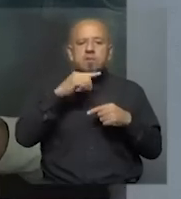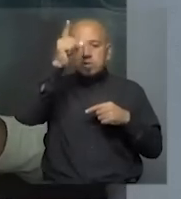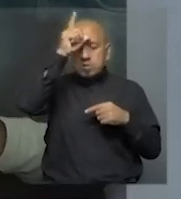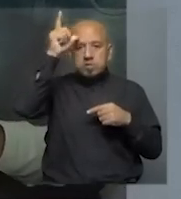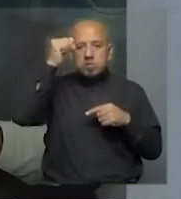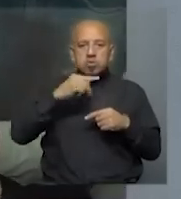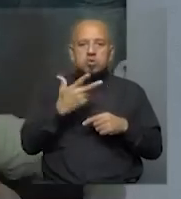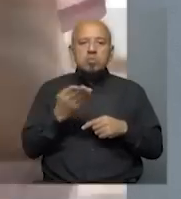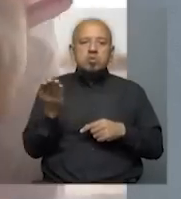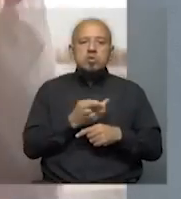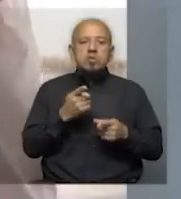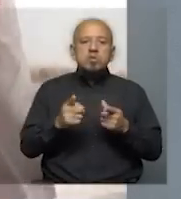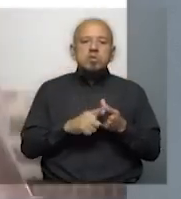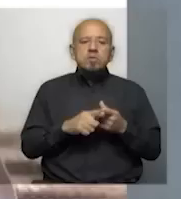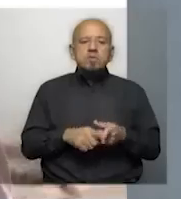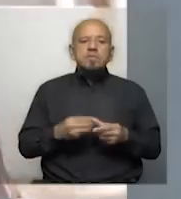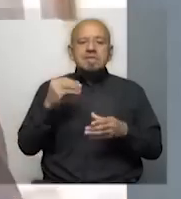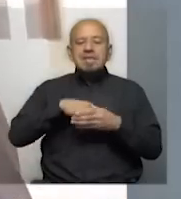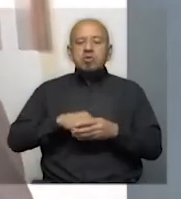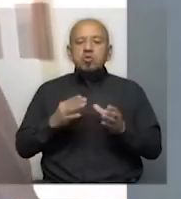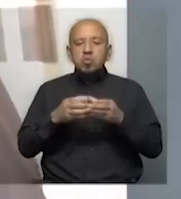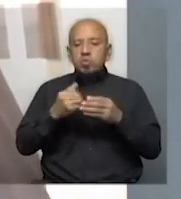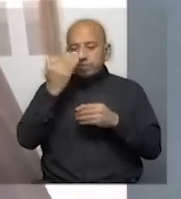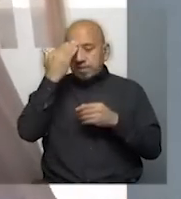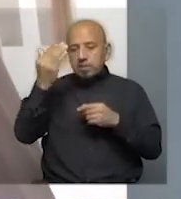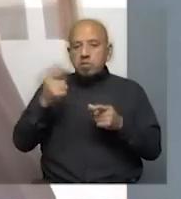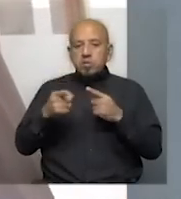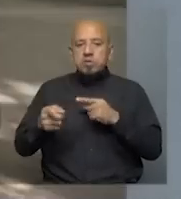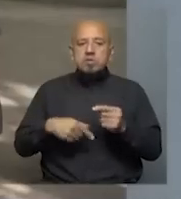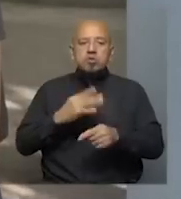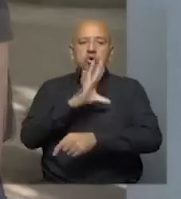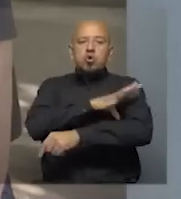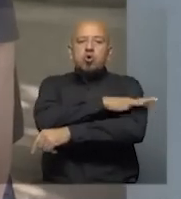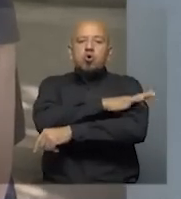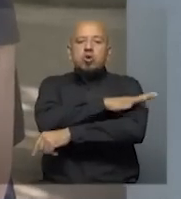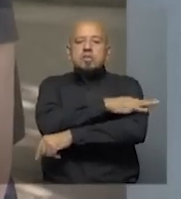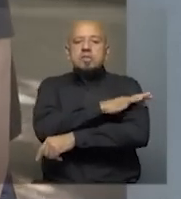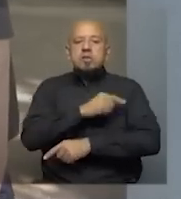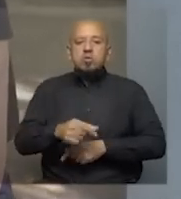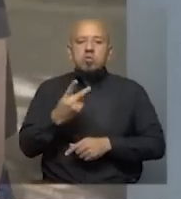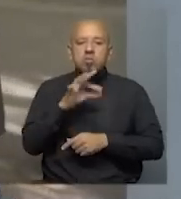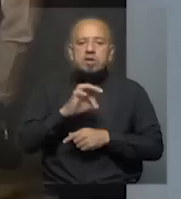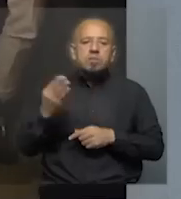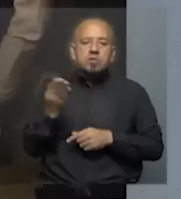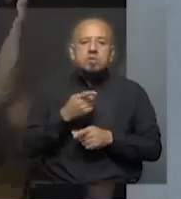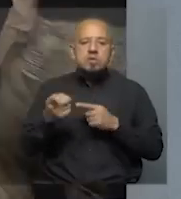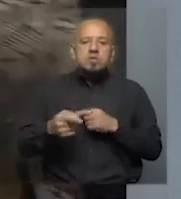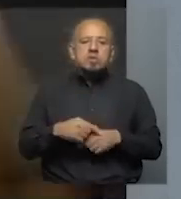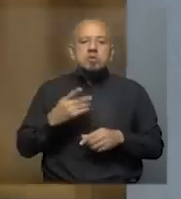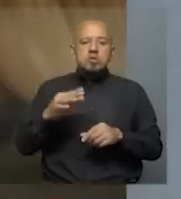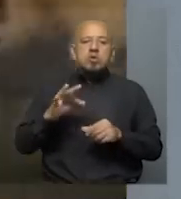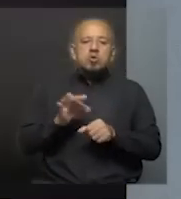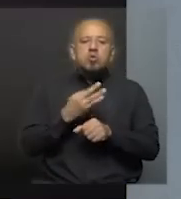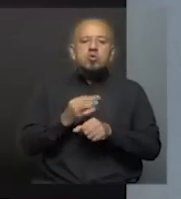con un 3%. En la interna del Frente Amplio, quien lidera la tendencia, es Yamandú Orsi, con un 20%, Carolina Cose